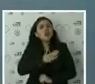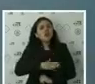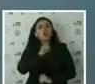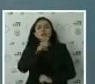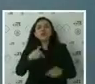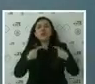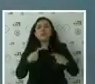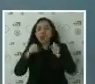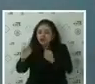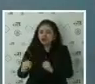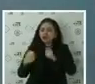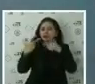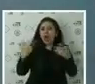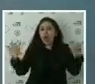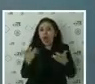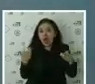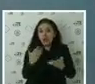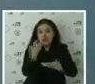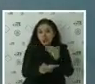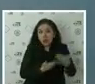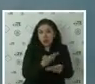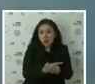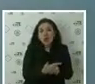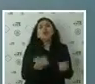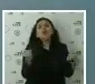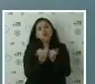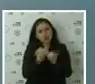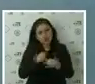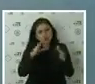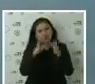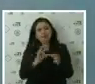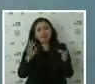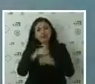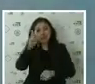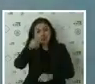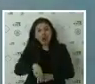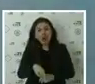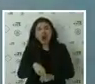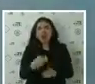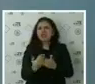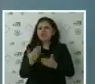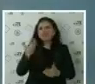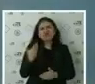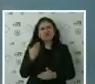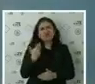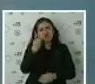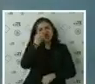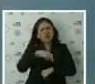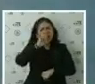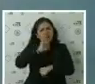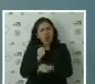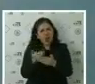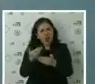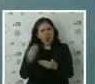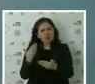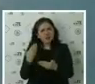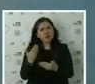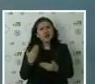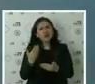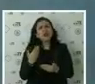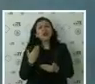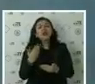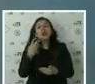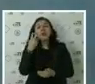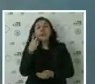mismos quienes están promoviendo. Y también comentarles que justamente hace 2 semanas, hace aproximadamente un